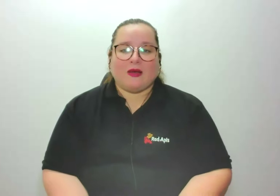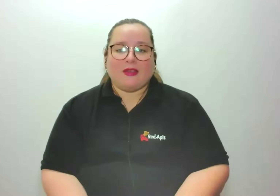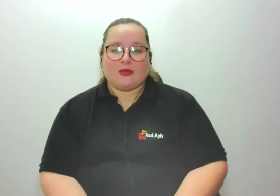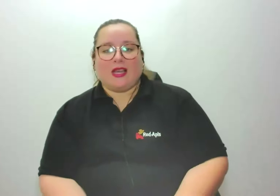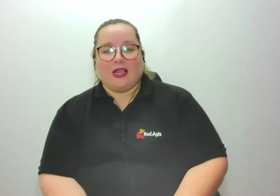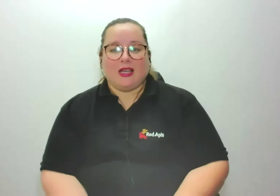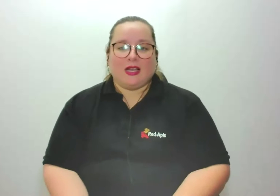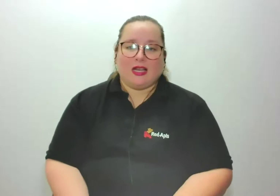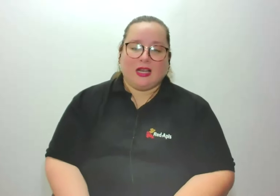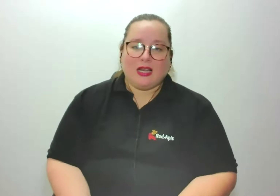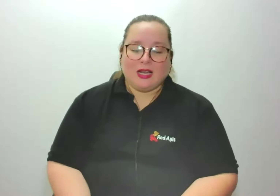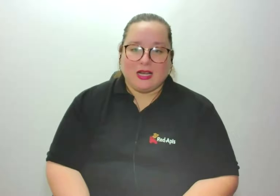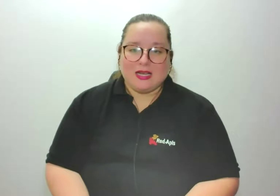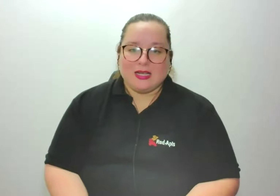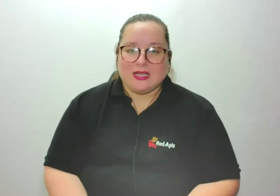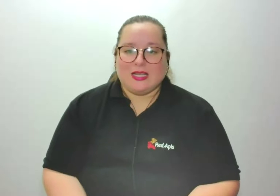la vernácula visual.